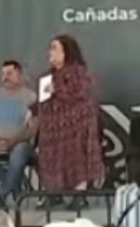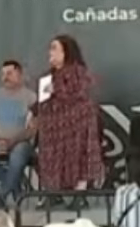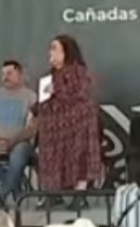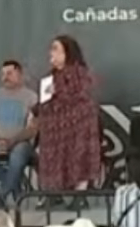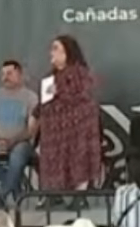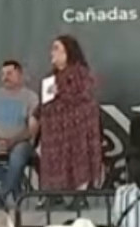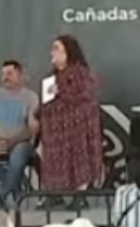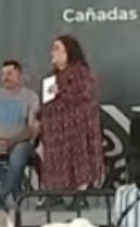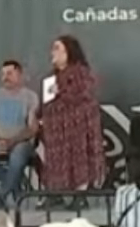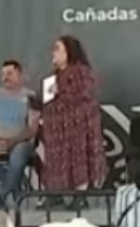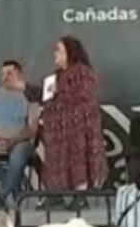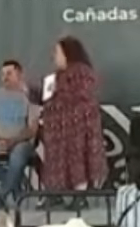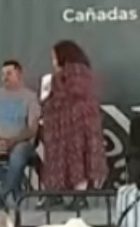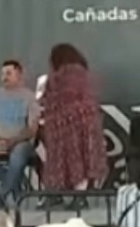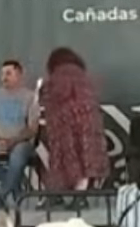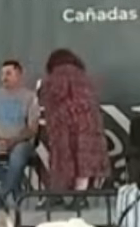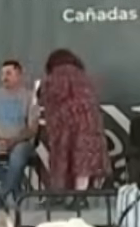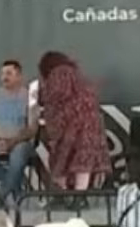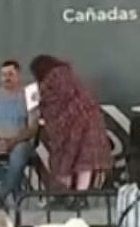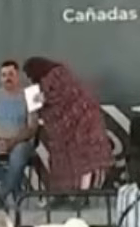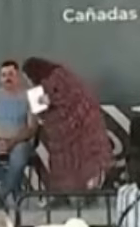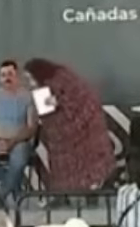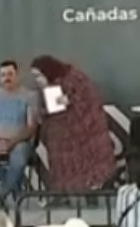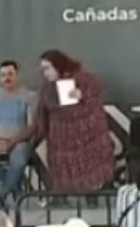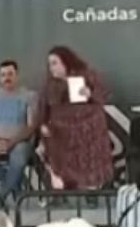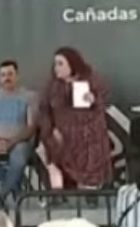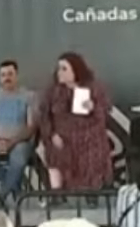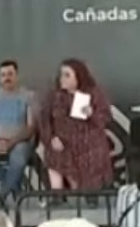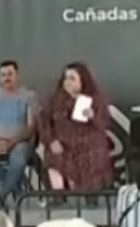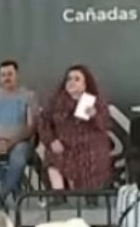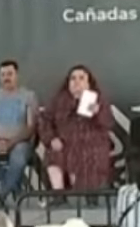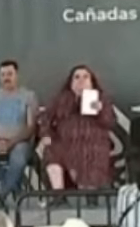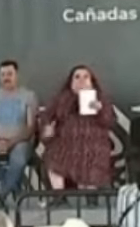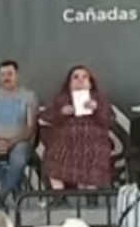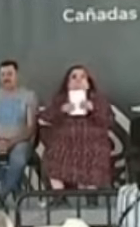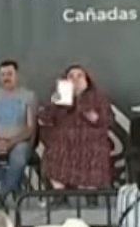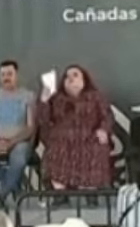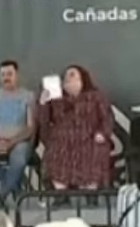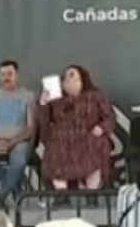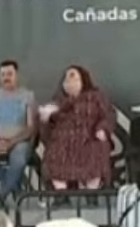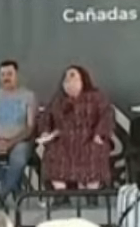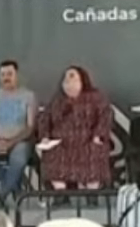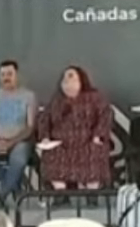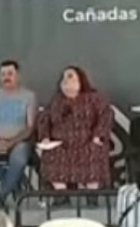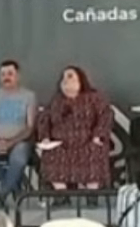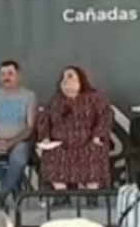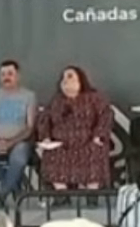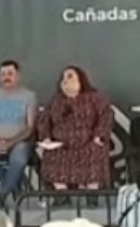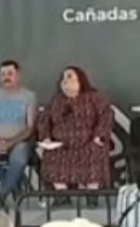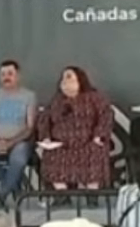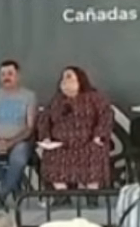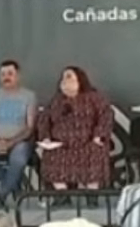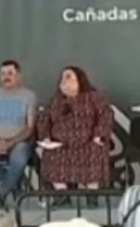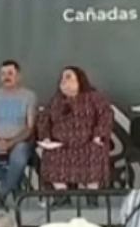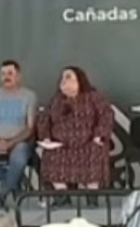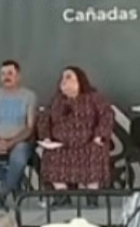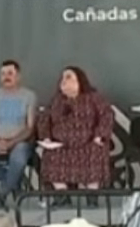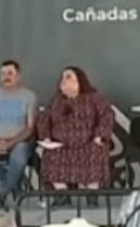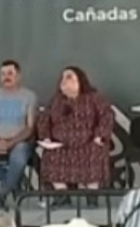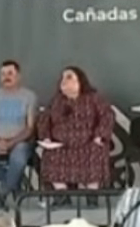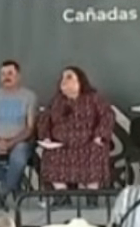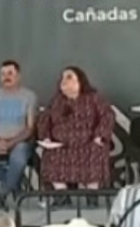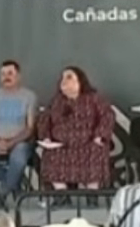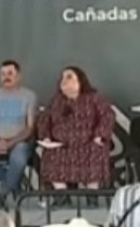Gracias. Les pido respetuosamente a todos me den la oportunidad de darle la bienvenida al señor presidente